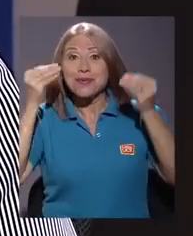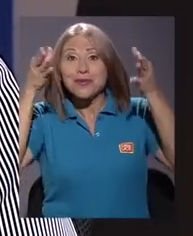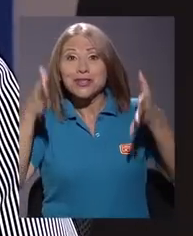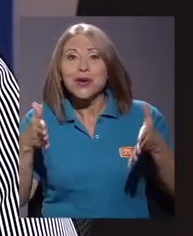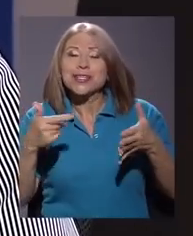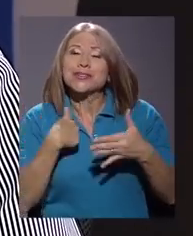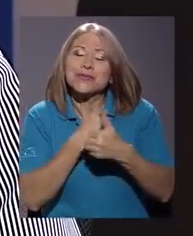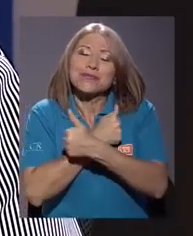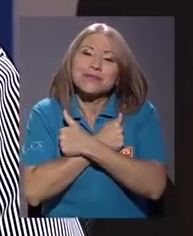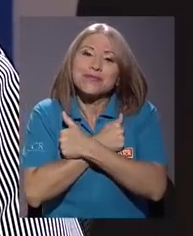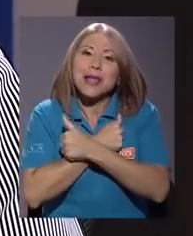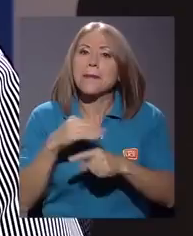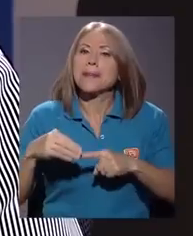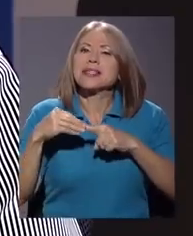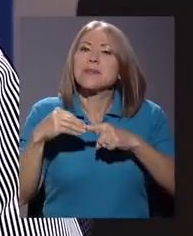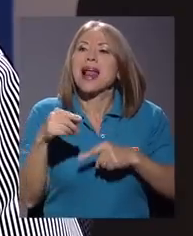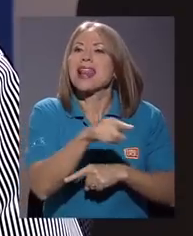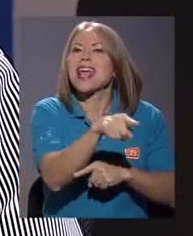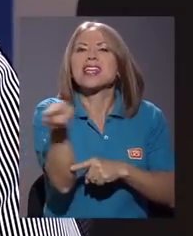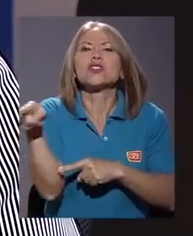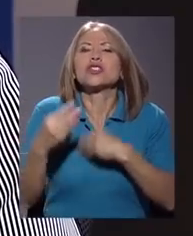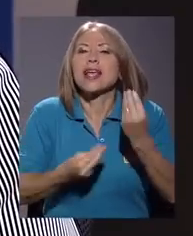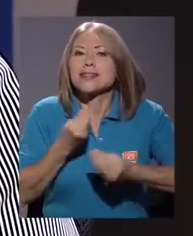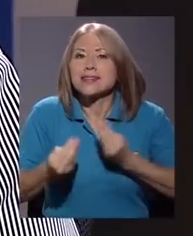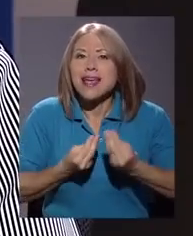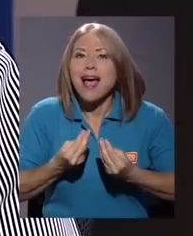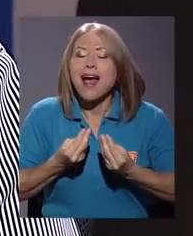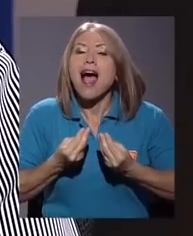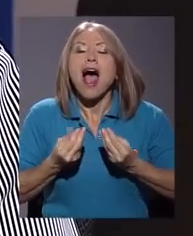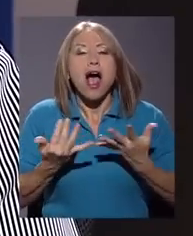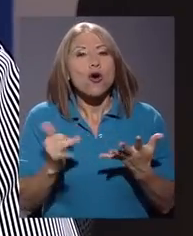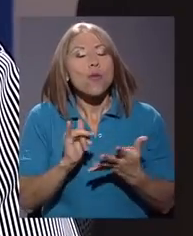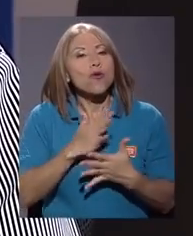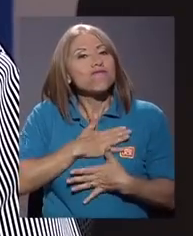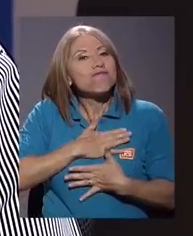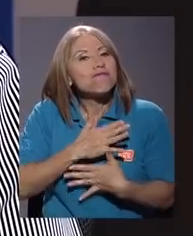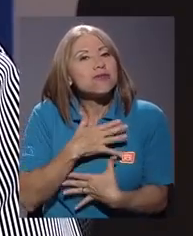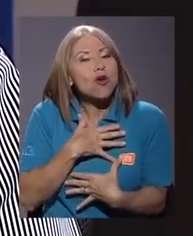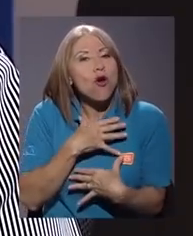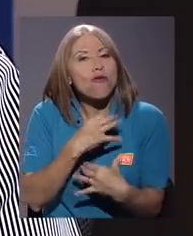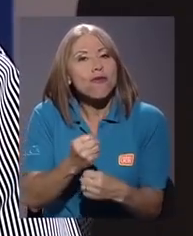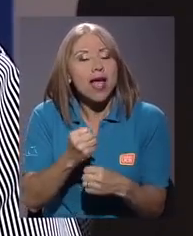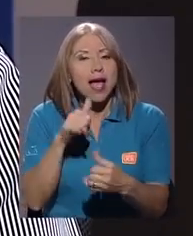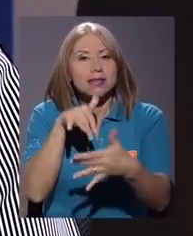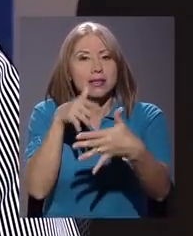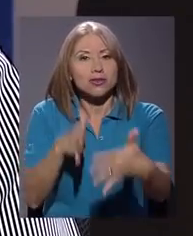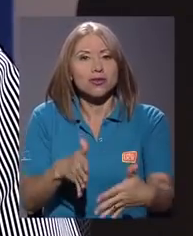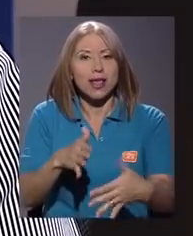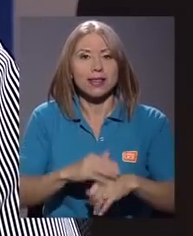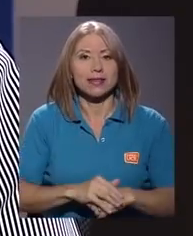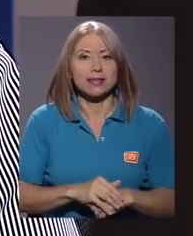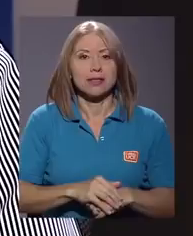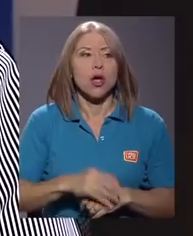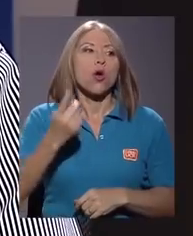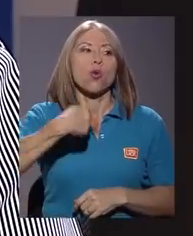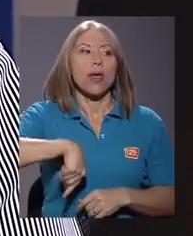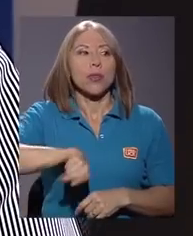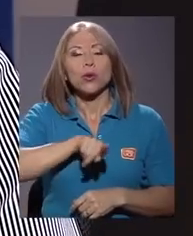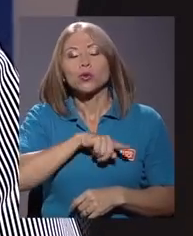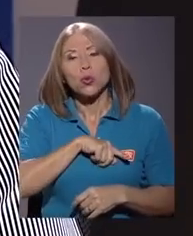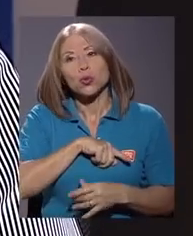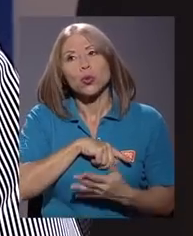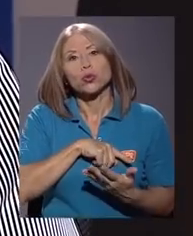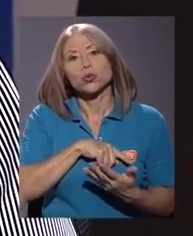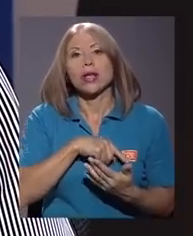que ellos hacían era ganarse la confianza de los estudiantes cuando cuando e entrábamos a a una clase por lo menos yo cuando